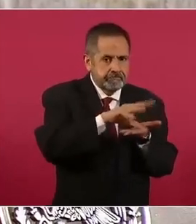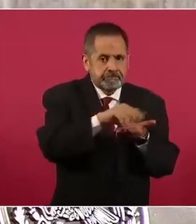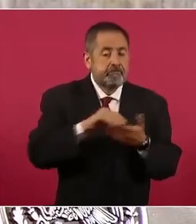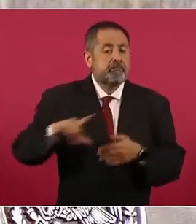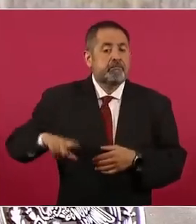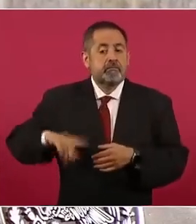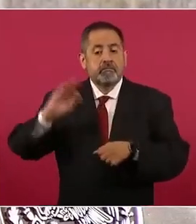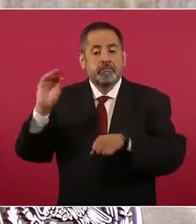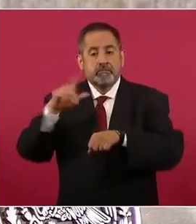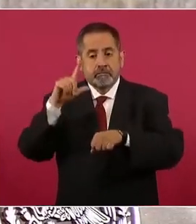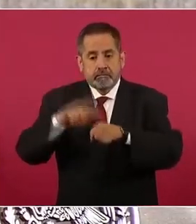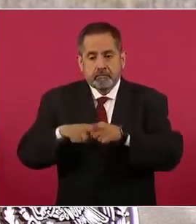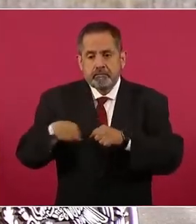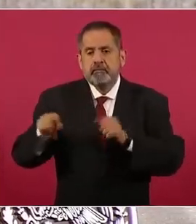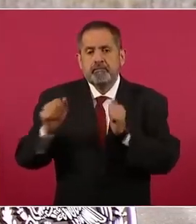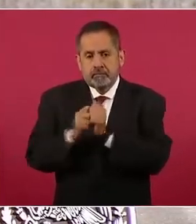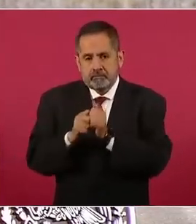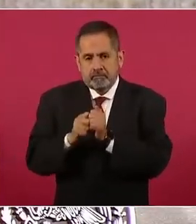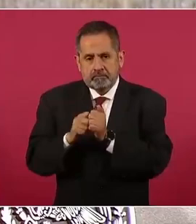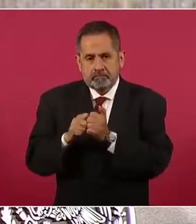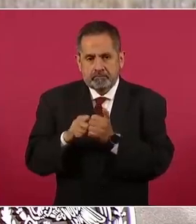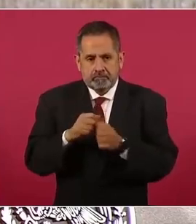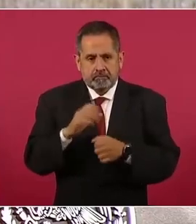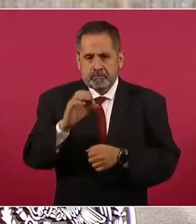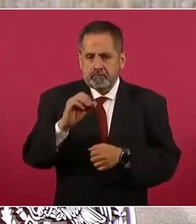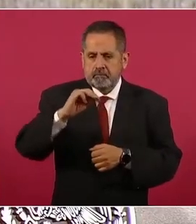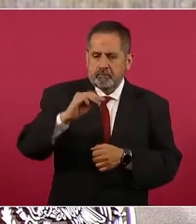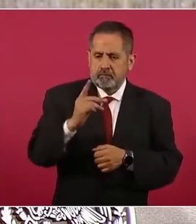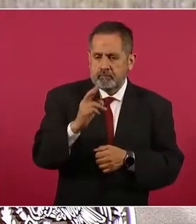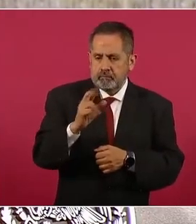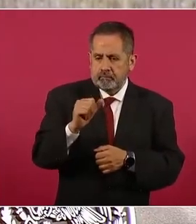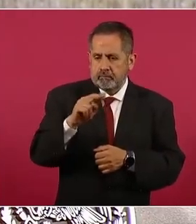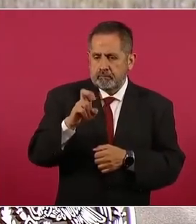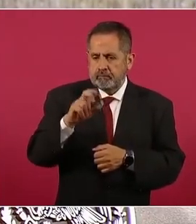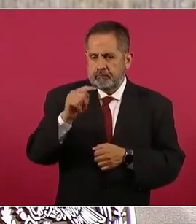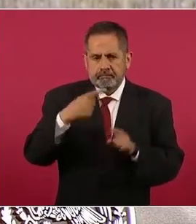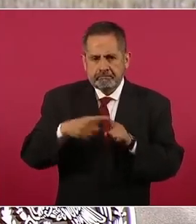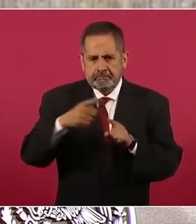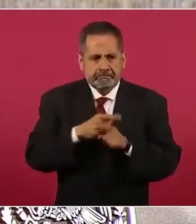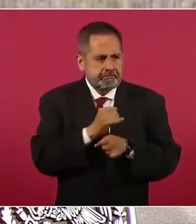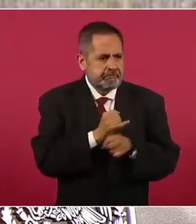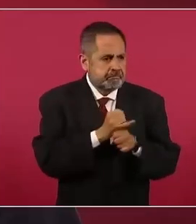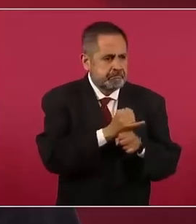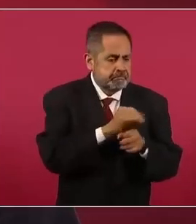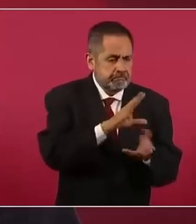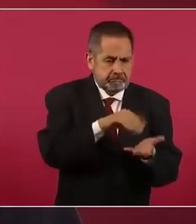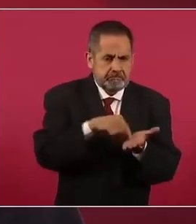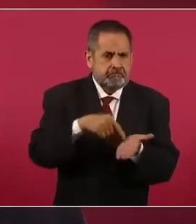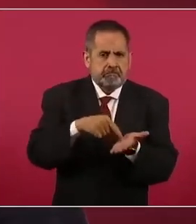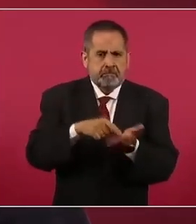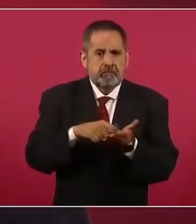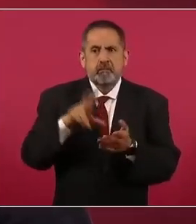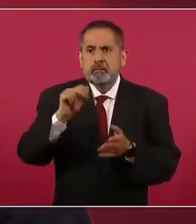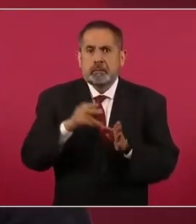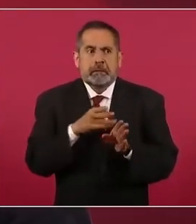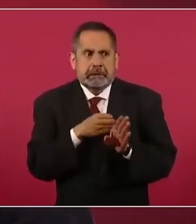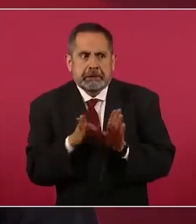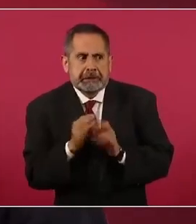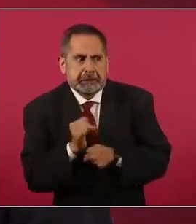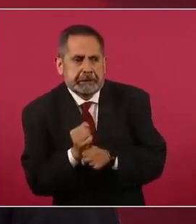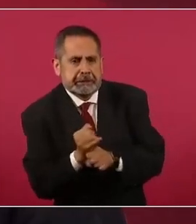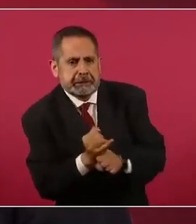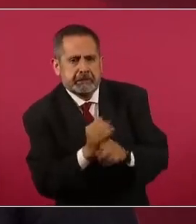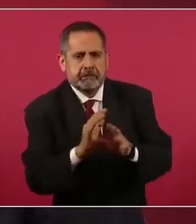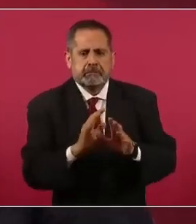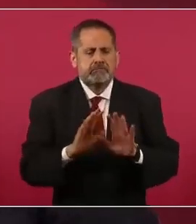federal a través de los mecanismos Compranet y otros más. No es algo exclusivo